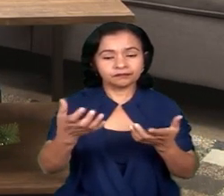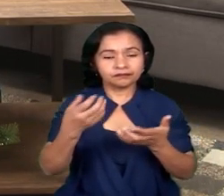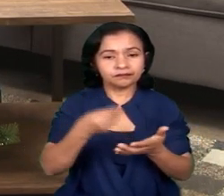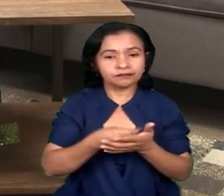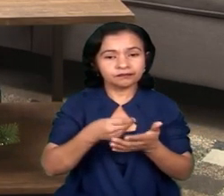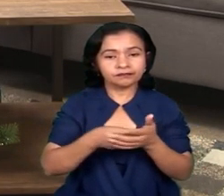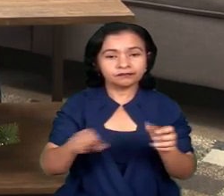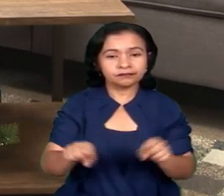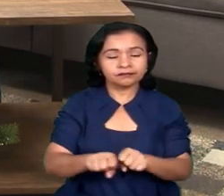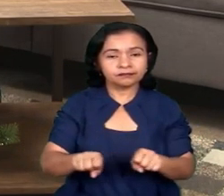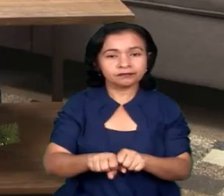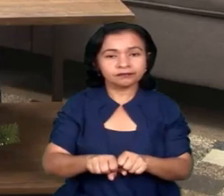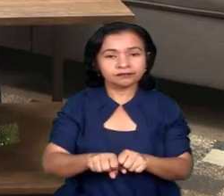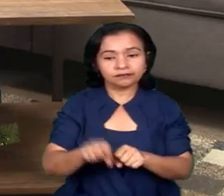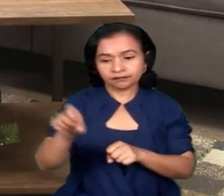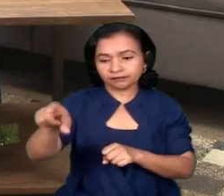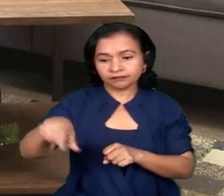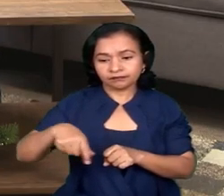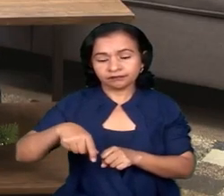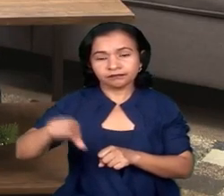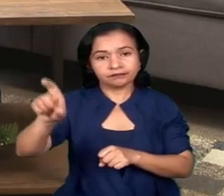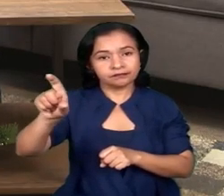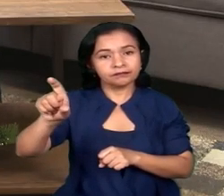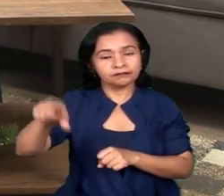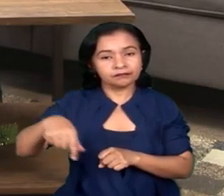par de zapatos, que a mí está mi tarjeta, que caiga